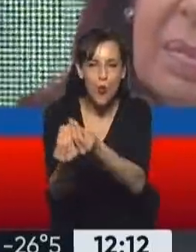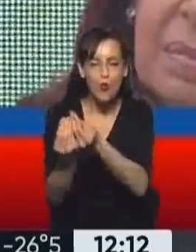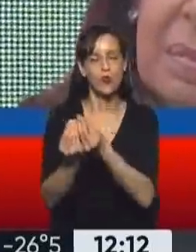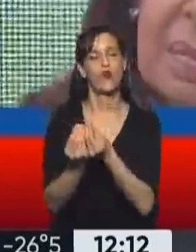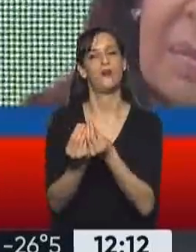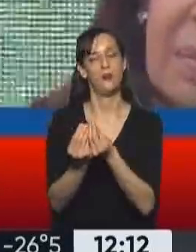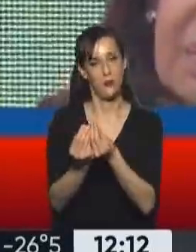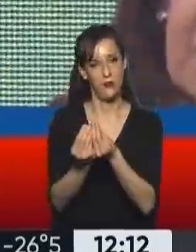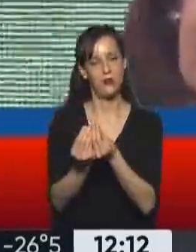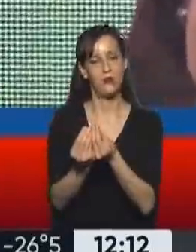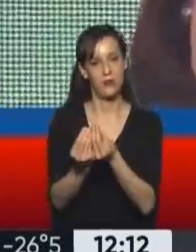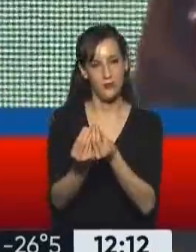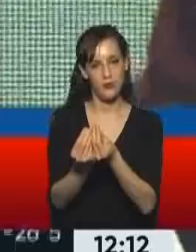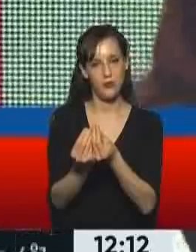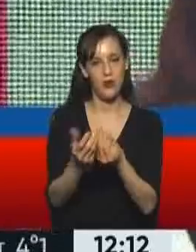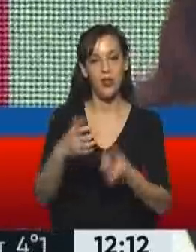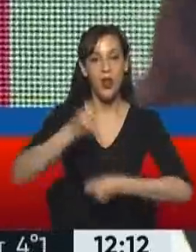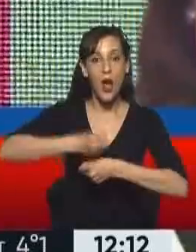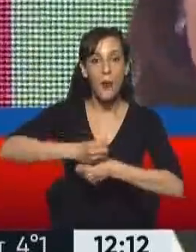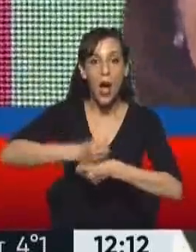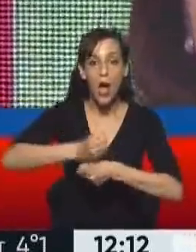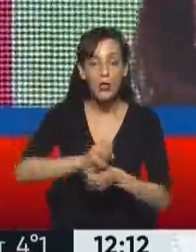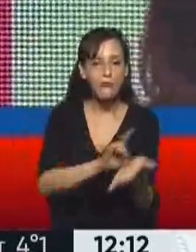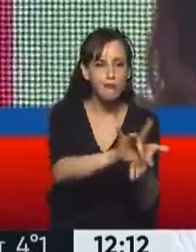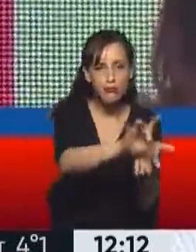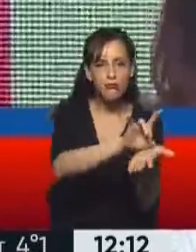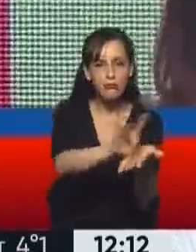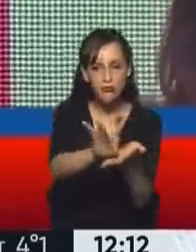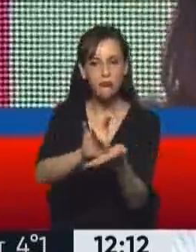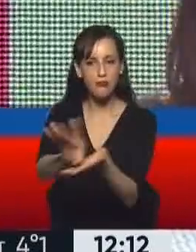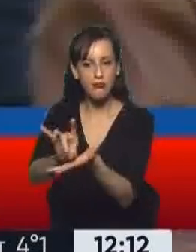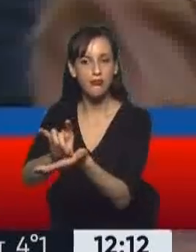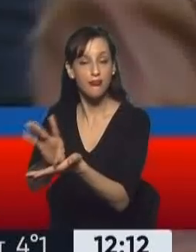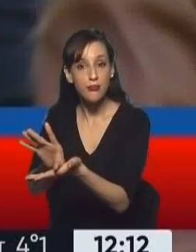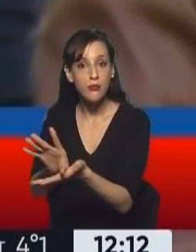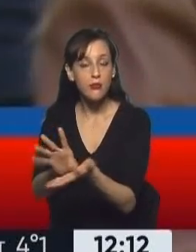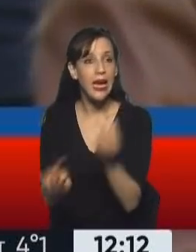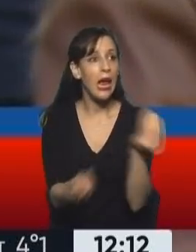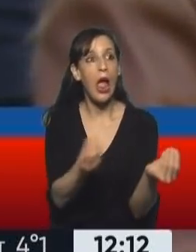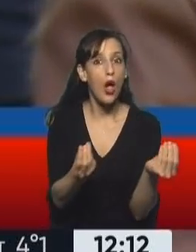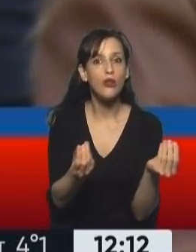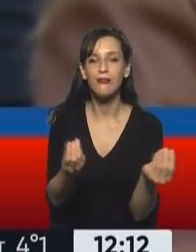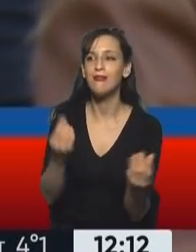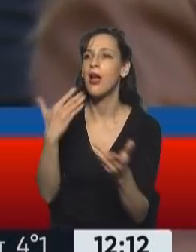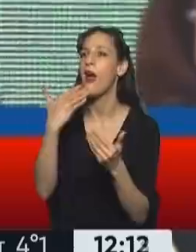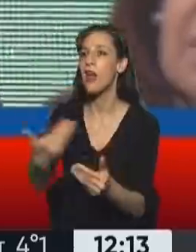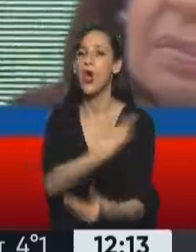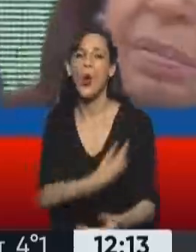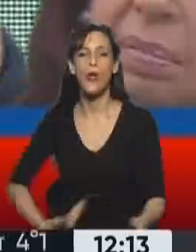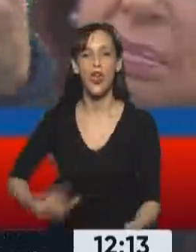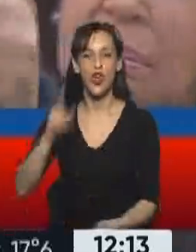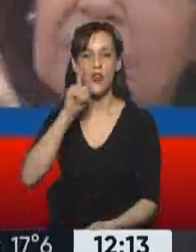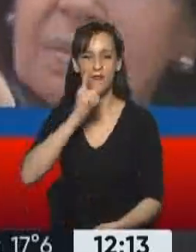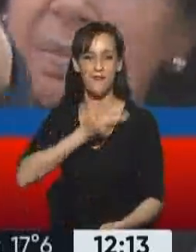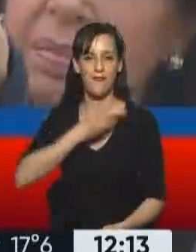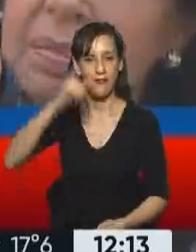que iban perdiendo su trabajo producto de la reducción del motor económico por los aislamientos, porque aparte no